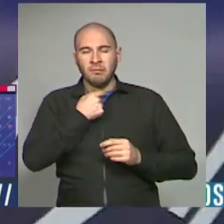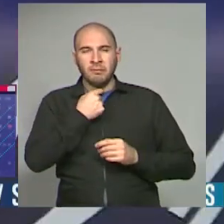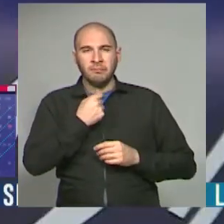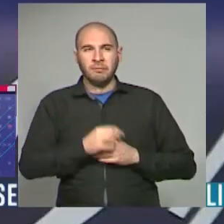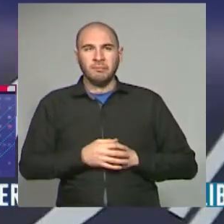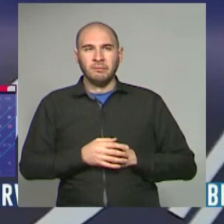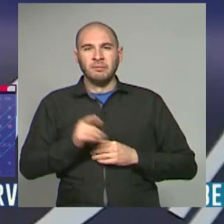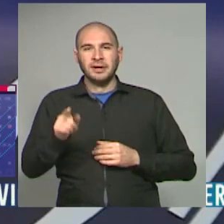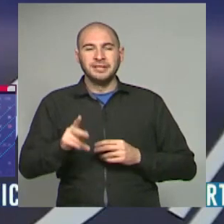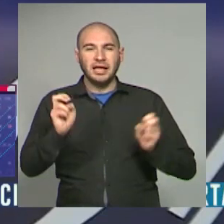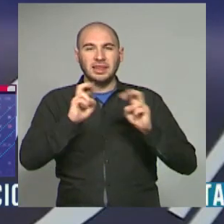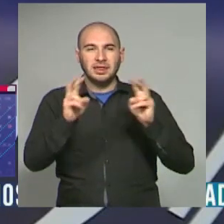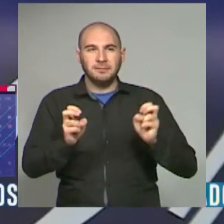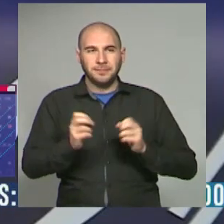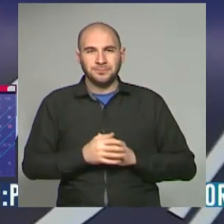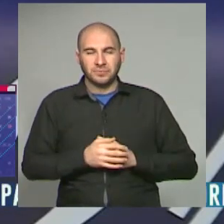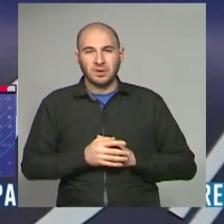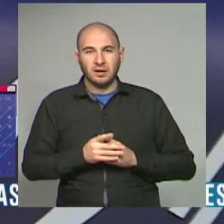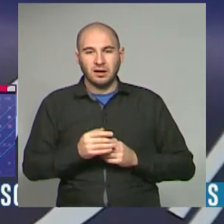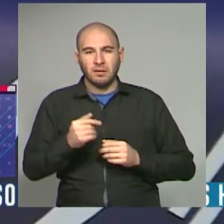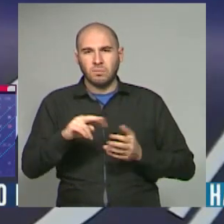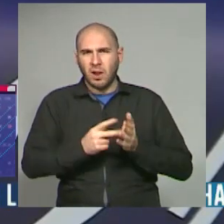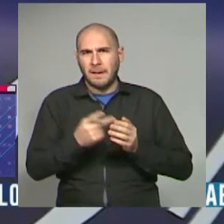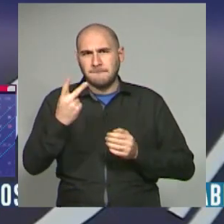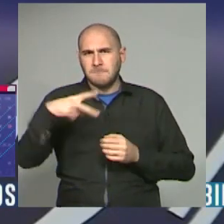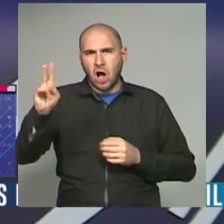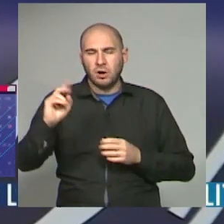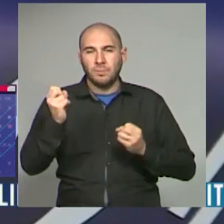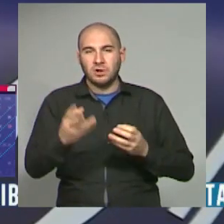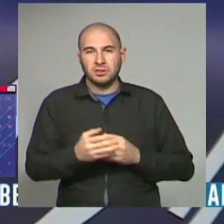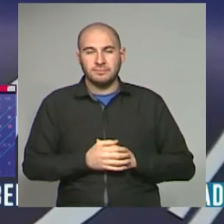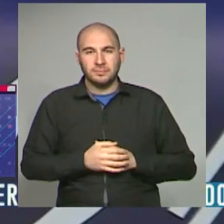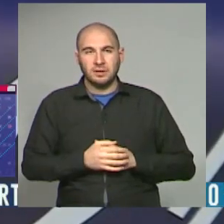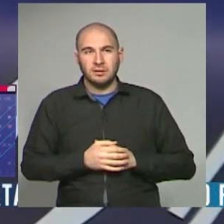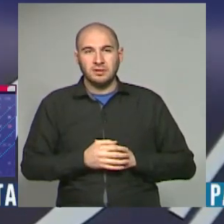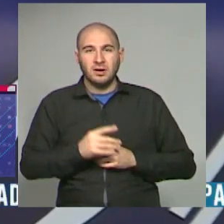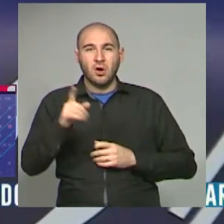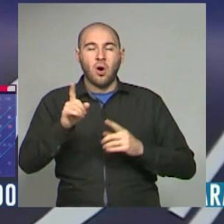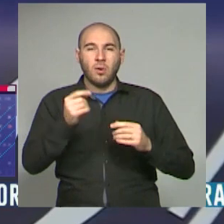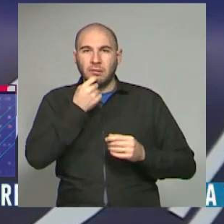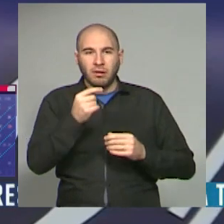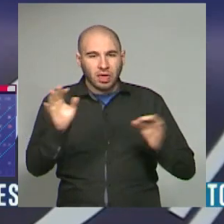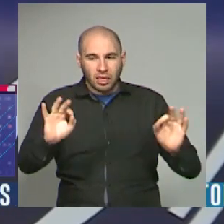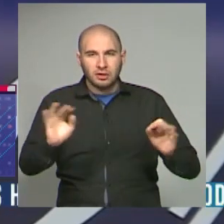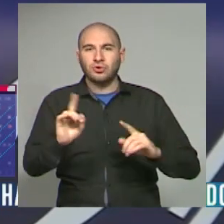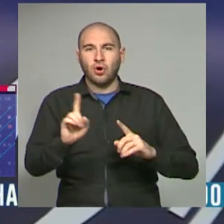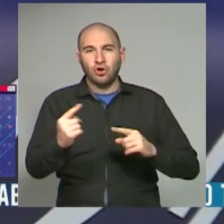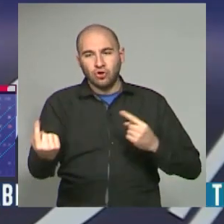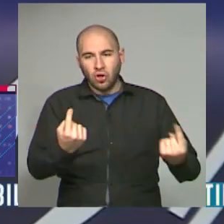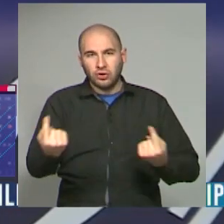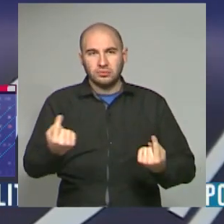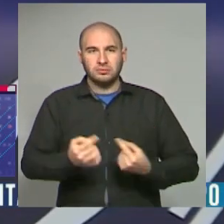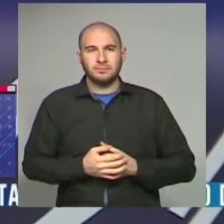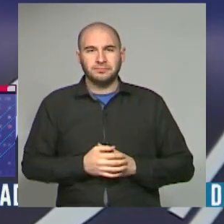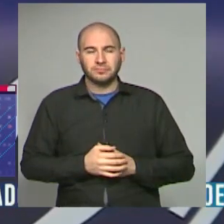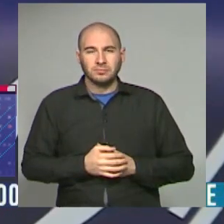Entonces, es una cuestión que se va tensando porque los dos, no es que uno no está amparado en nada, sino que los dos